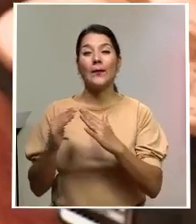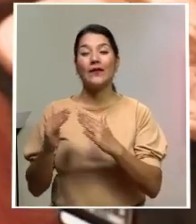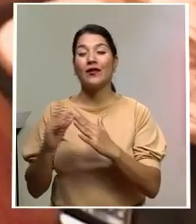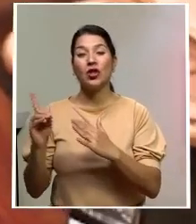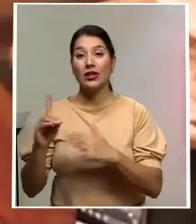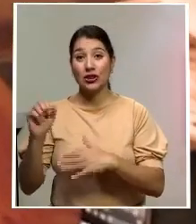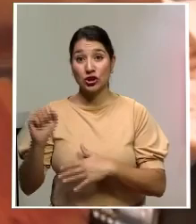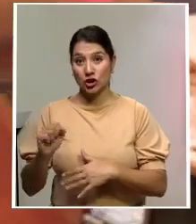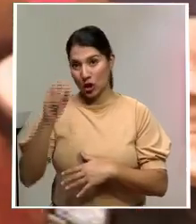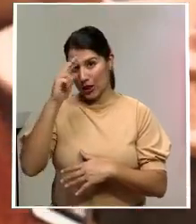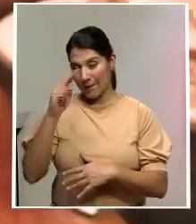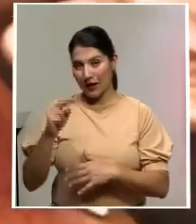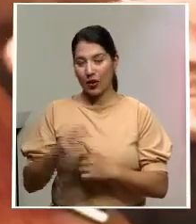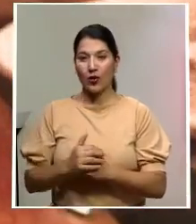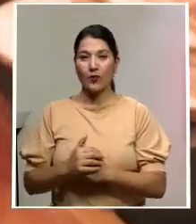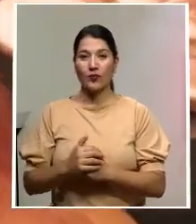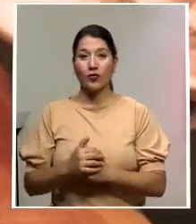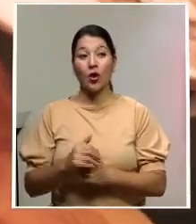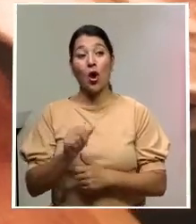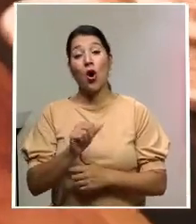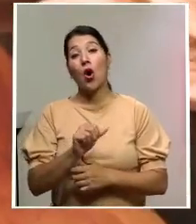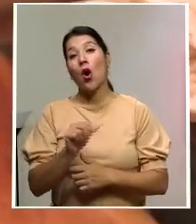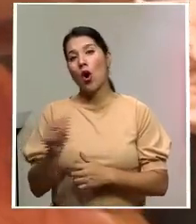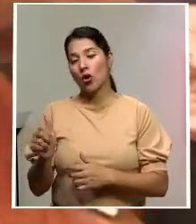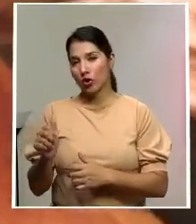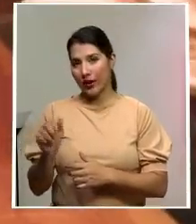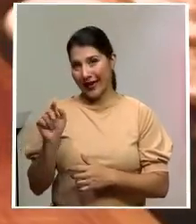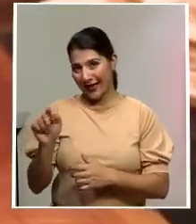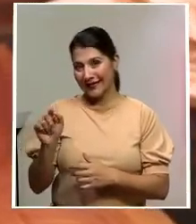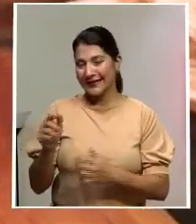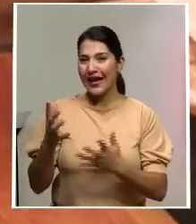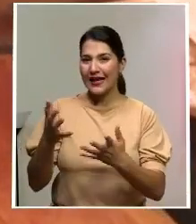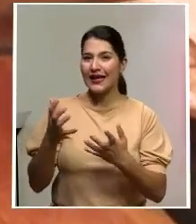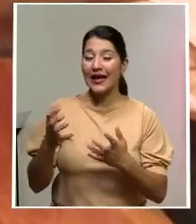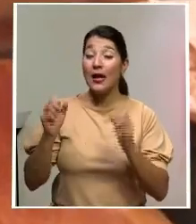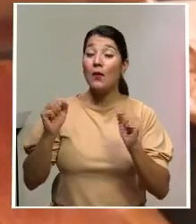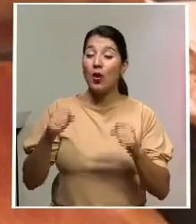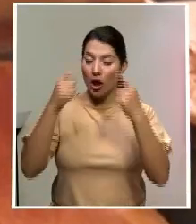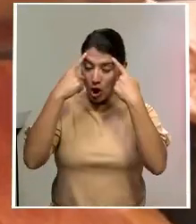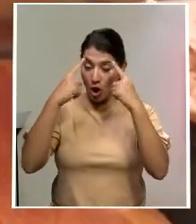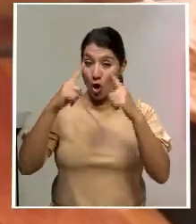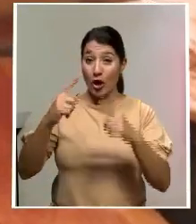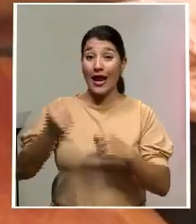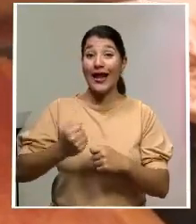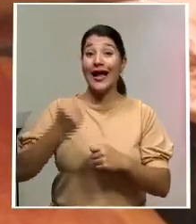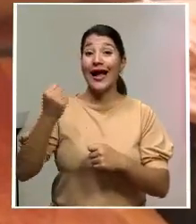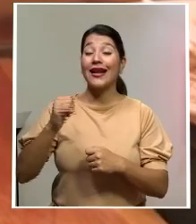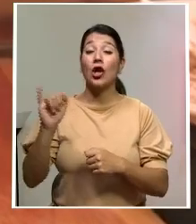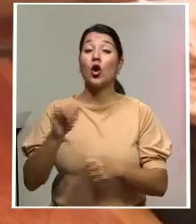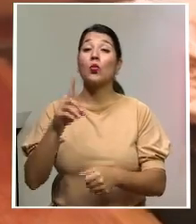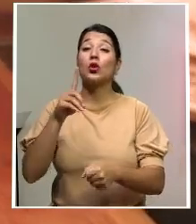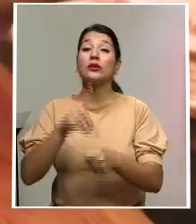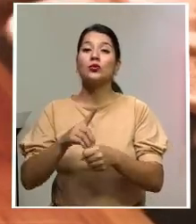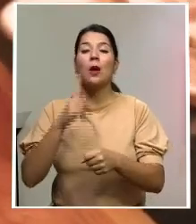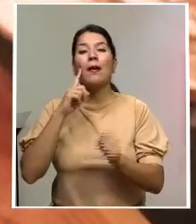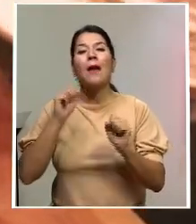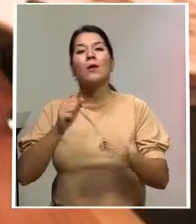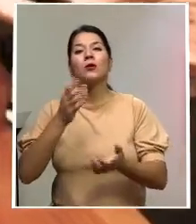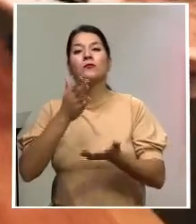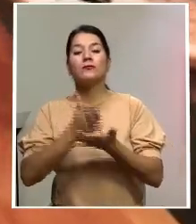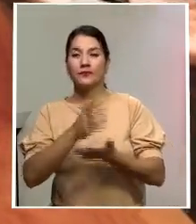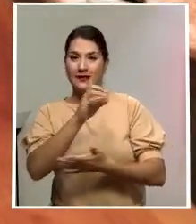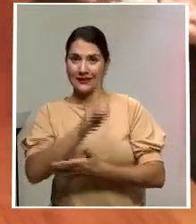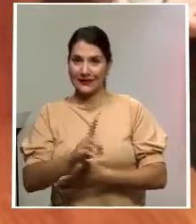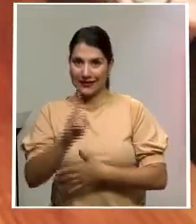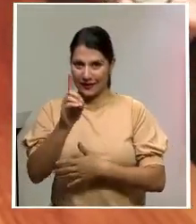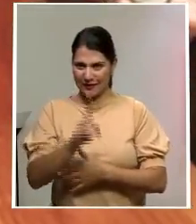México. Marven, su otro seudónimo, busca llegar al Congreso de Ciudad de México para combatir la discriminación, que